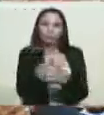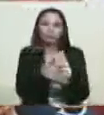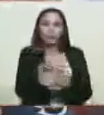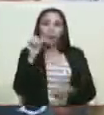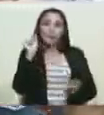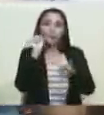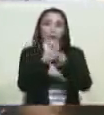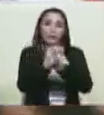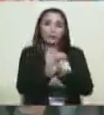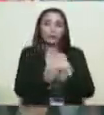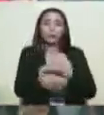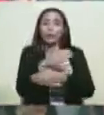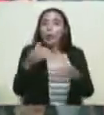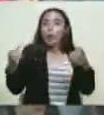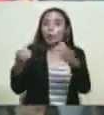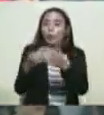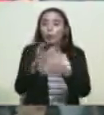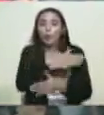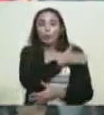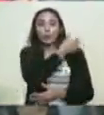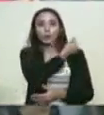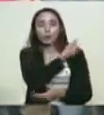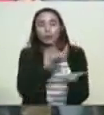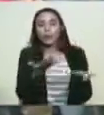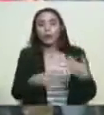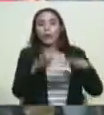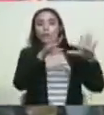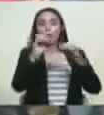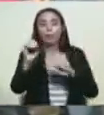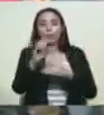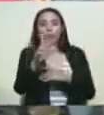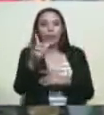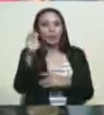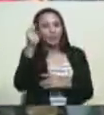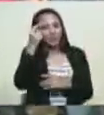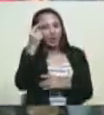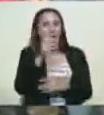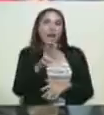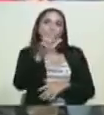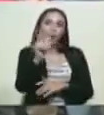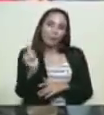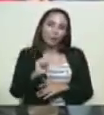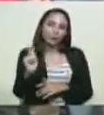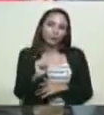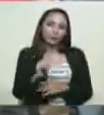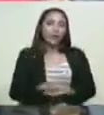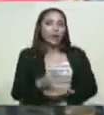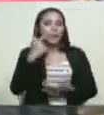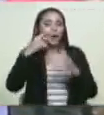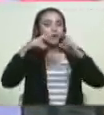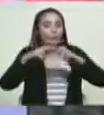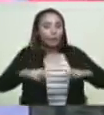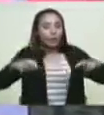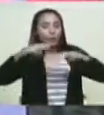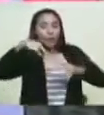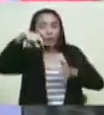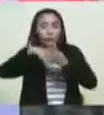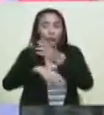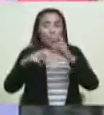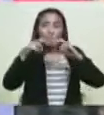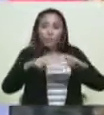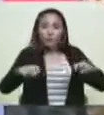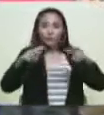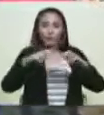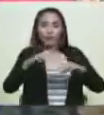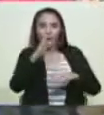y nombrar una junta directiva por 90 días para investigar y sanear Banesco, que era